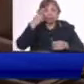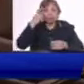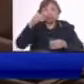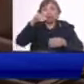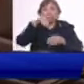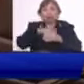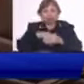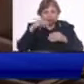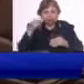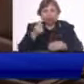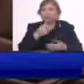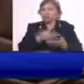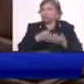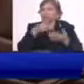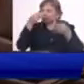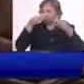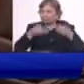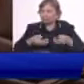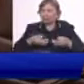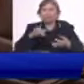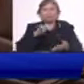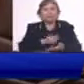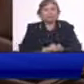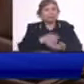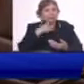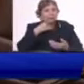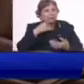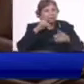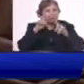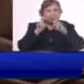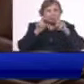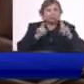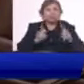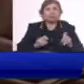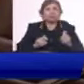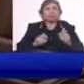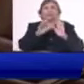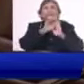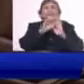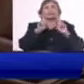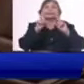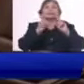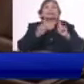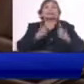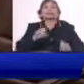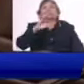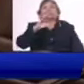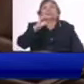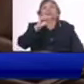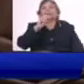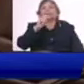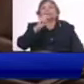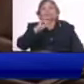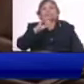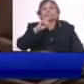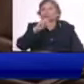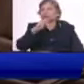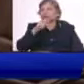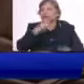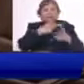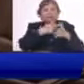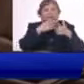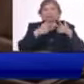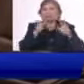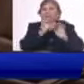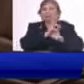elecciones ya y legítimamente ser consultada por una asamblea constituyente. Y no hay ninguna de las tres